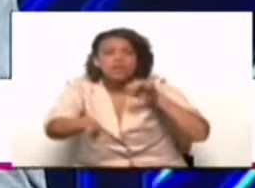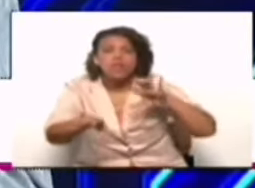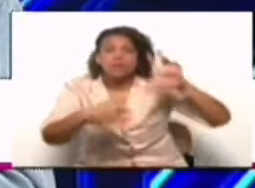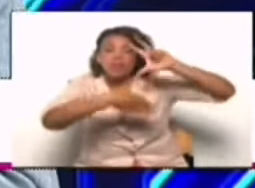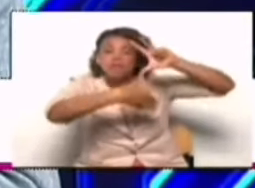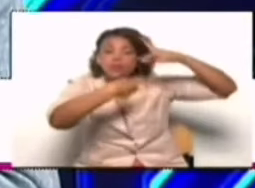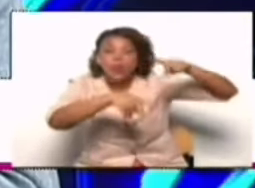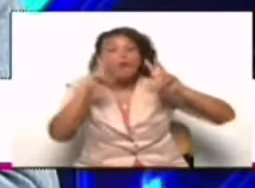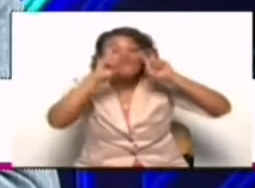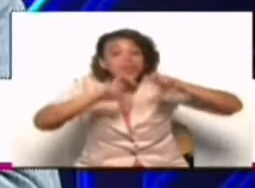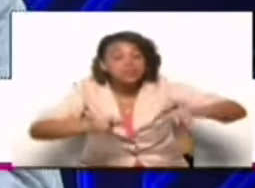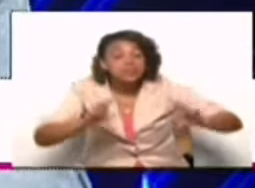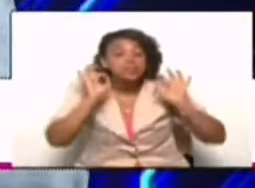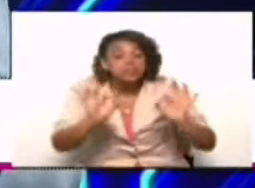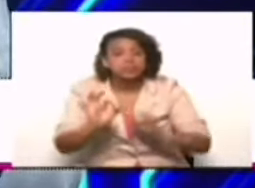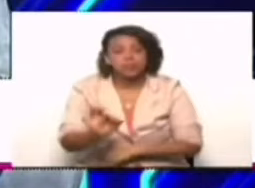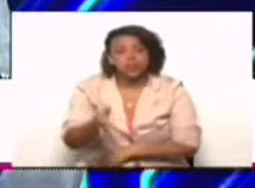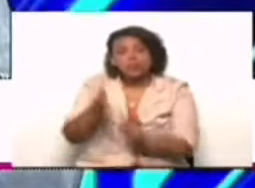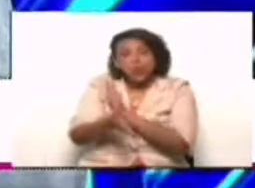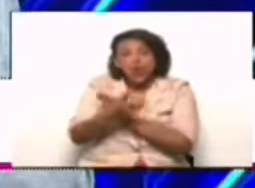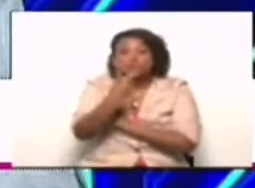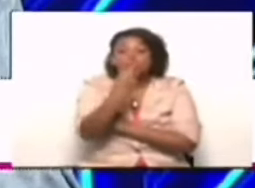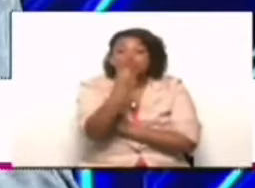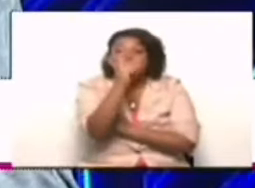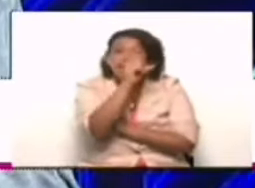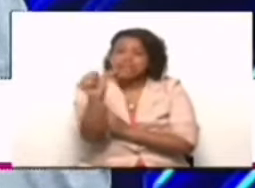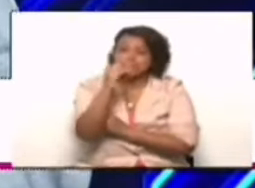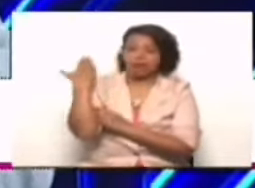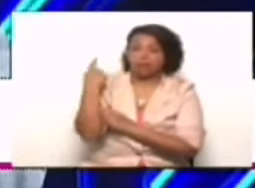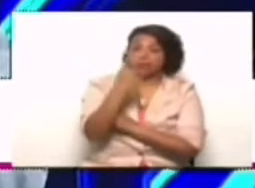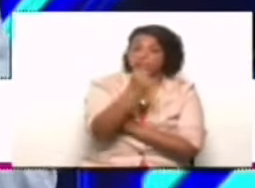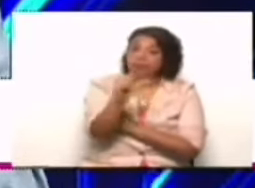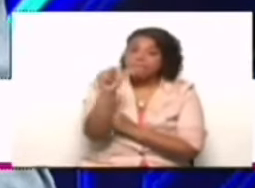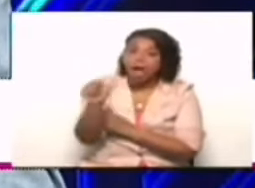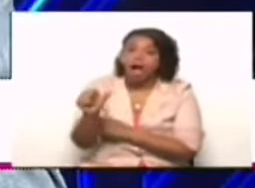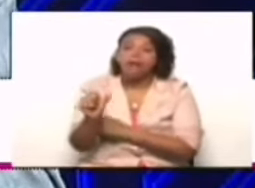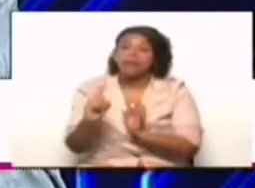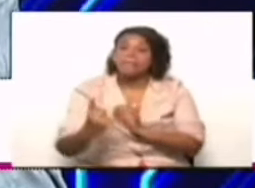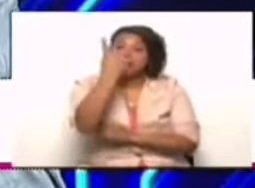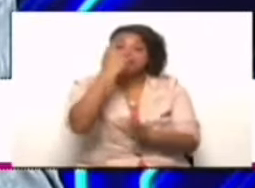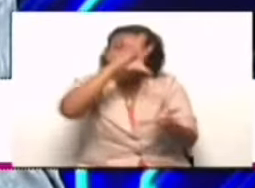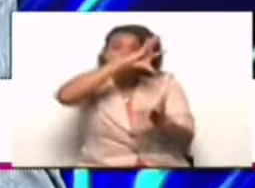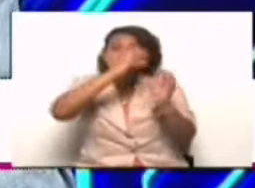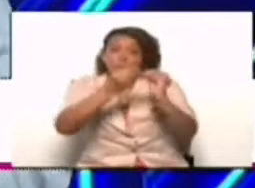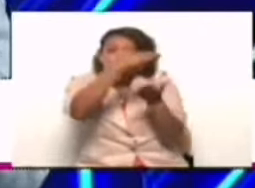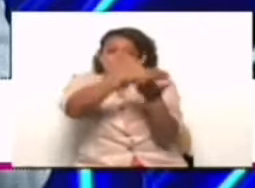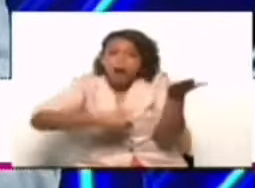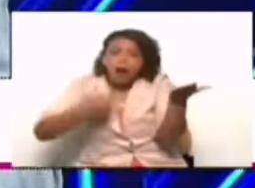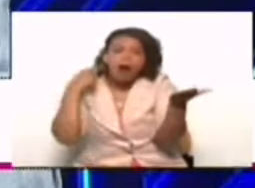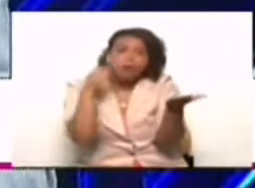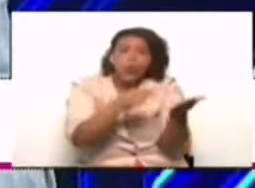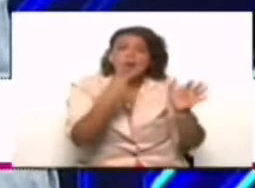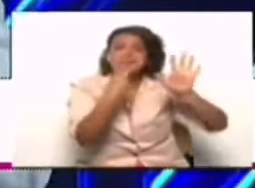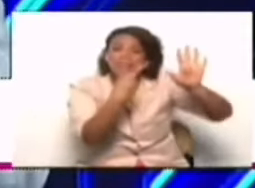una investigación desde hace más de una semana, ya tenemos unas primeras conclusiones y en